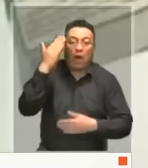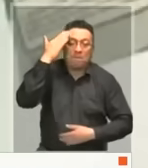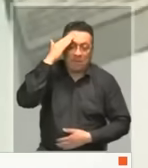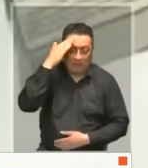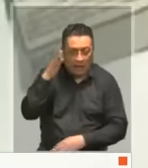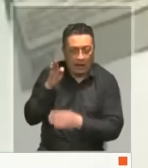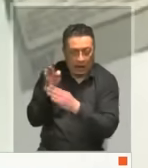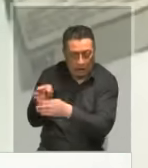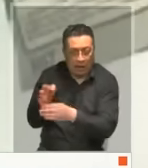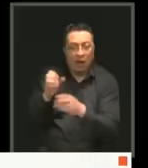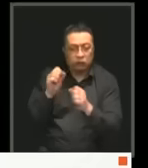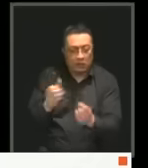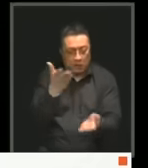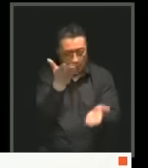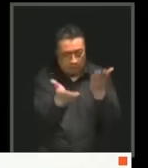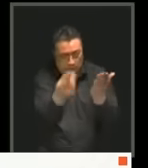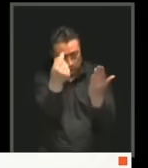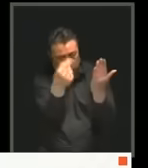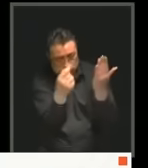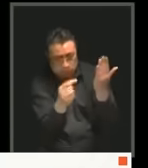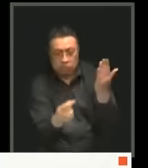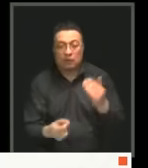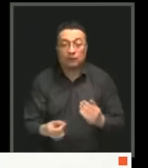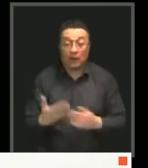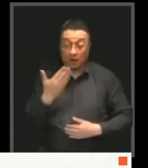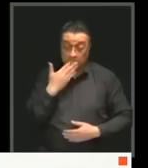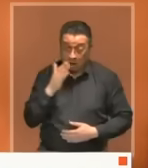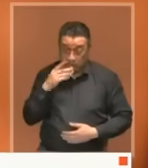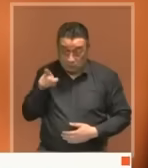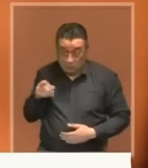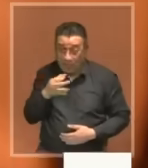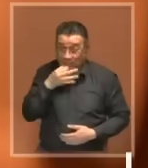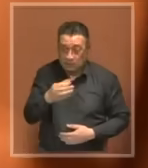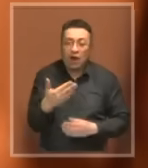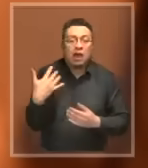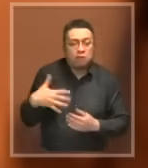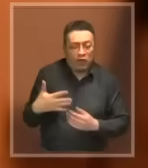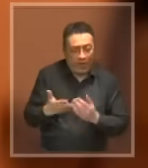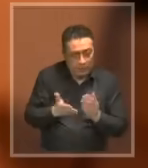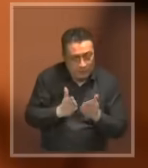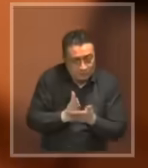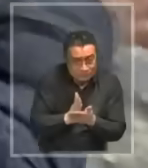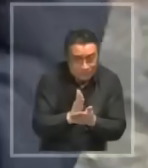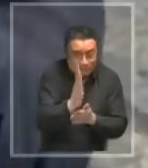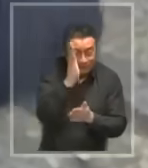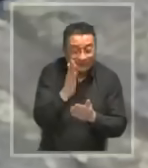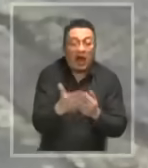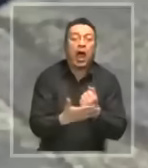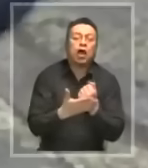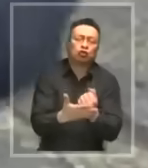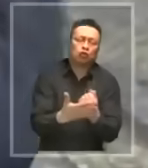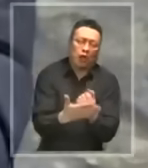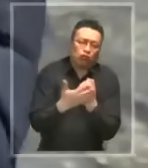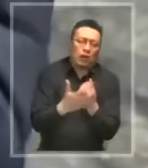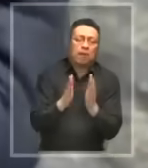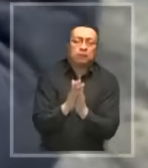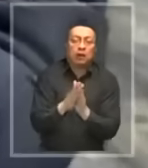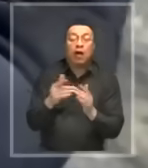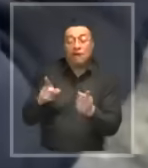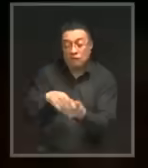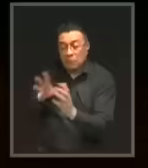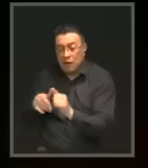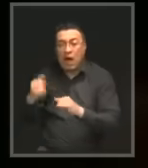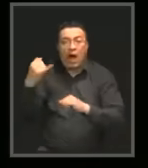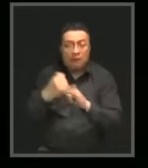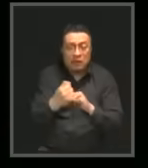en salud mental para poder tener una evaluación. Según la especialista, es importante pedir ayuda al inicio de los síntomas y como familiar o amigo, siempre